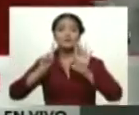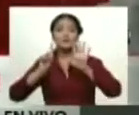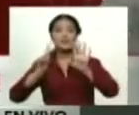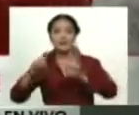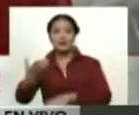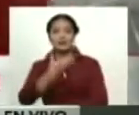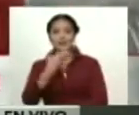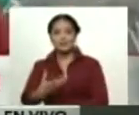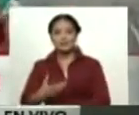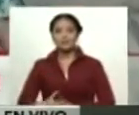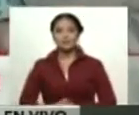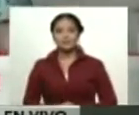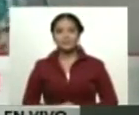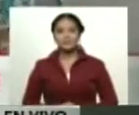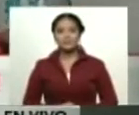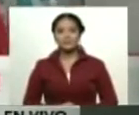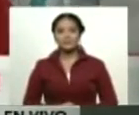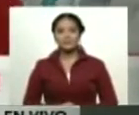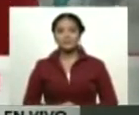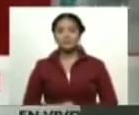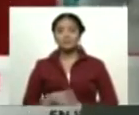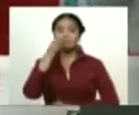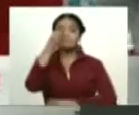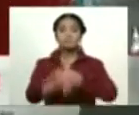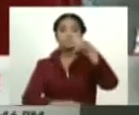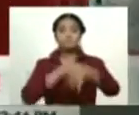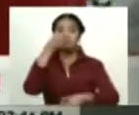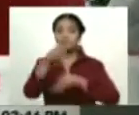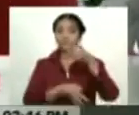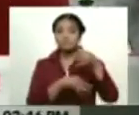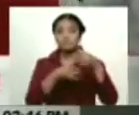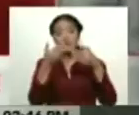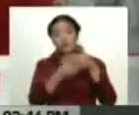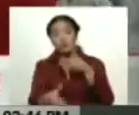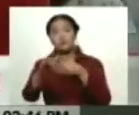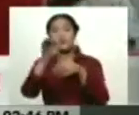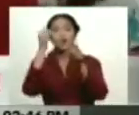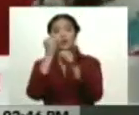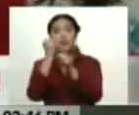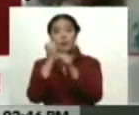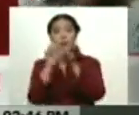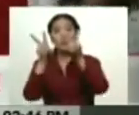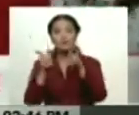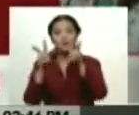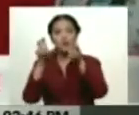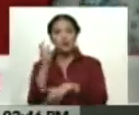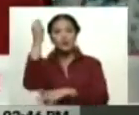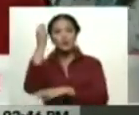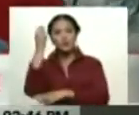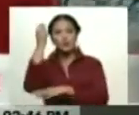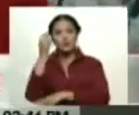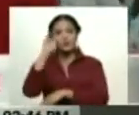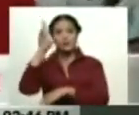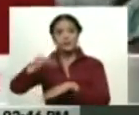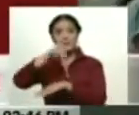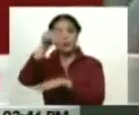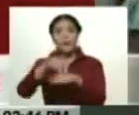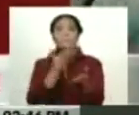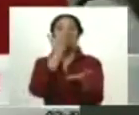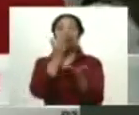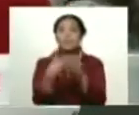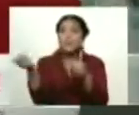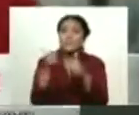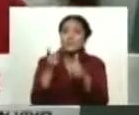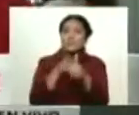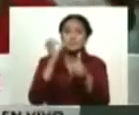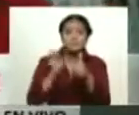de diciembre y donde ha esbozado lo que podría ser la agenda de trabajo con la nueva Asamblea Nacional. Ha planteado como una de sus